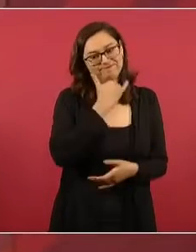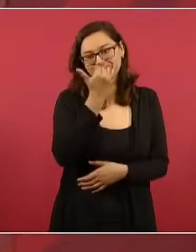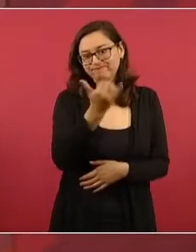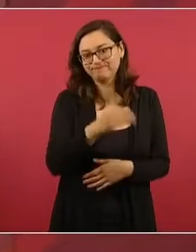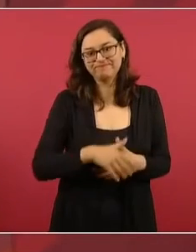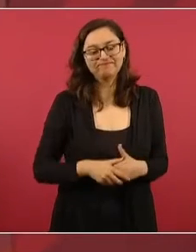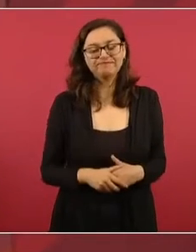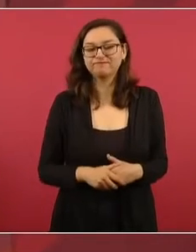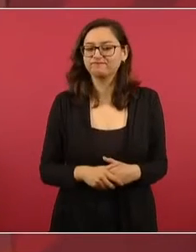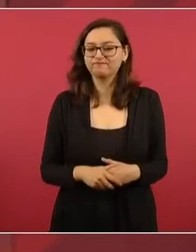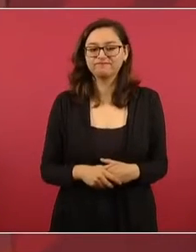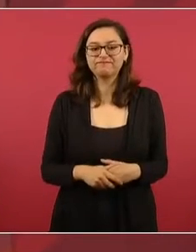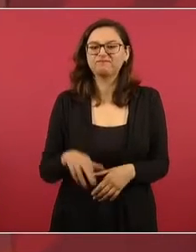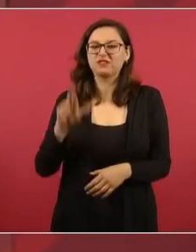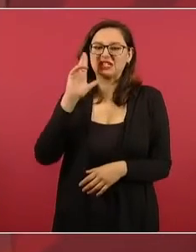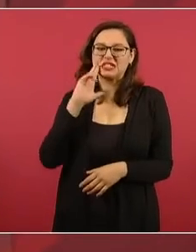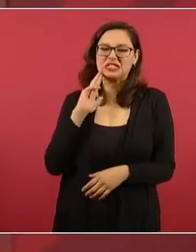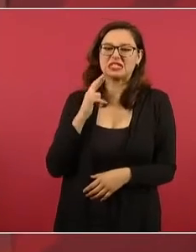su clasismo,